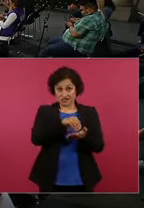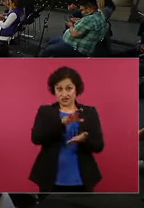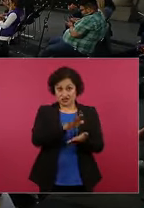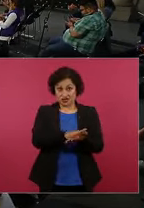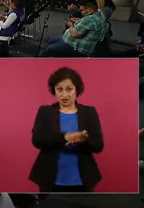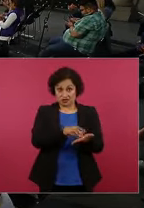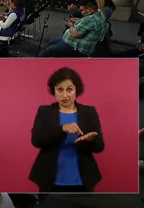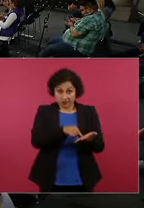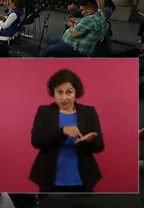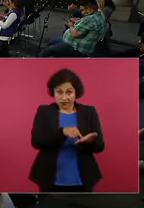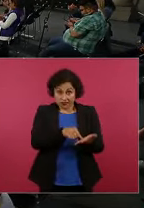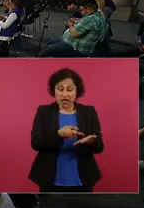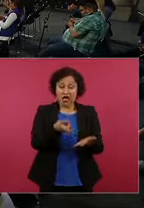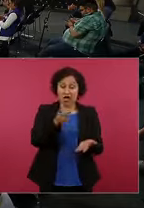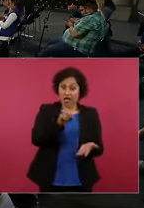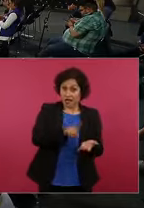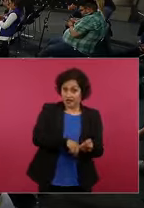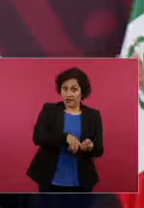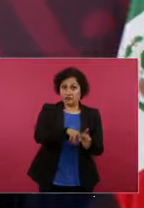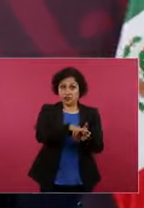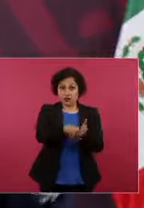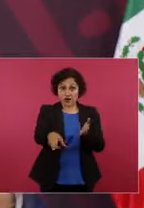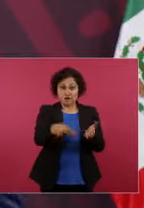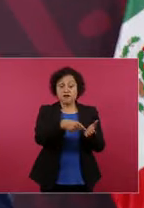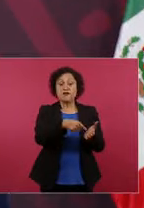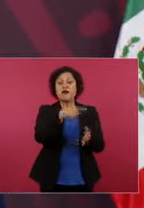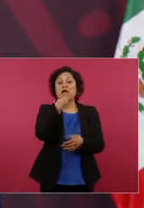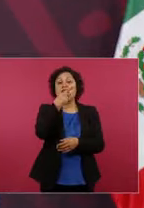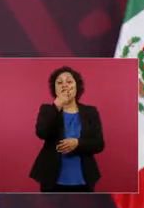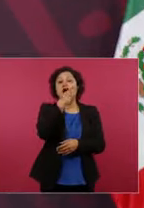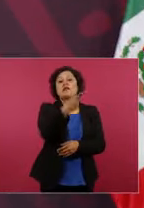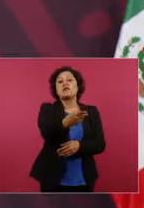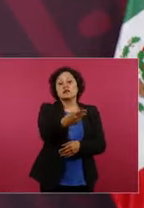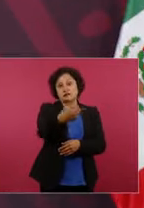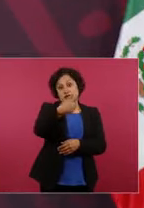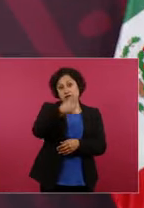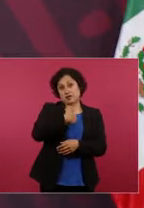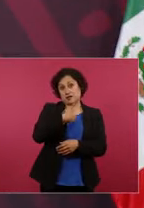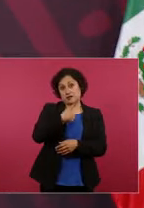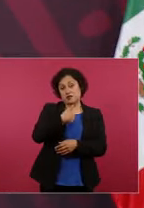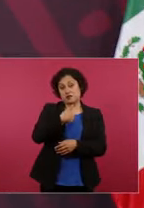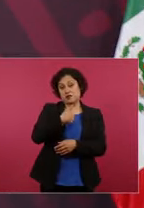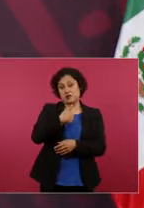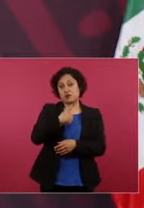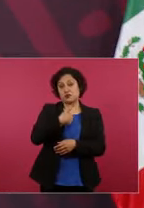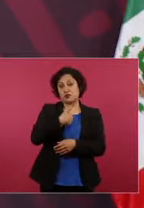sacaron la publicación de que yo era un presidente